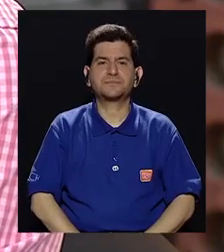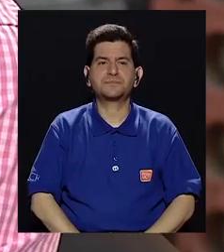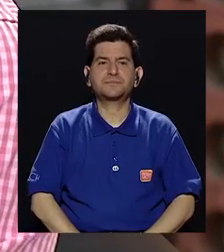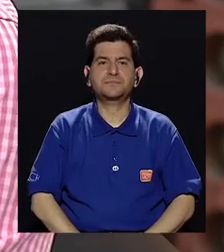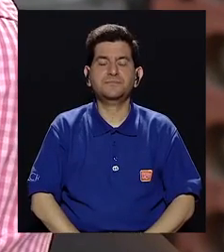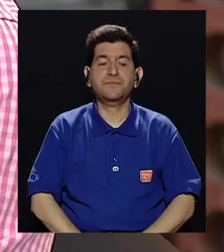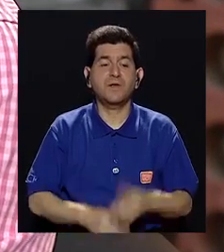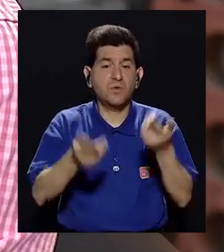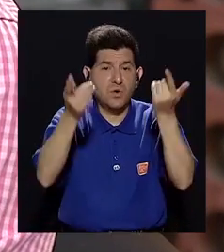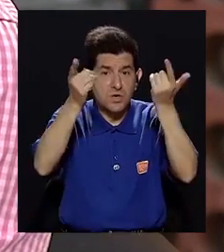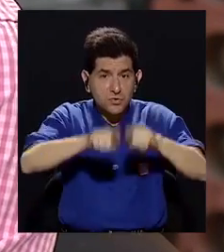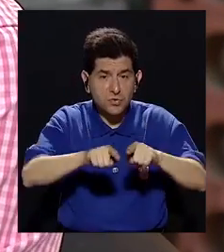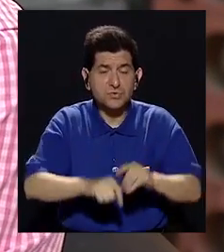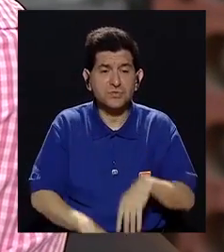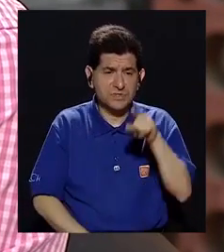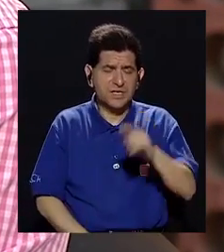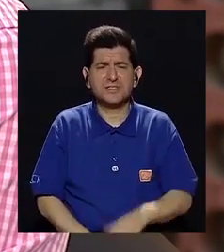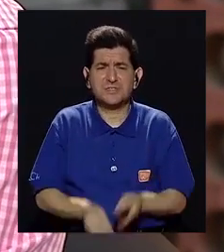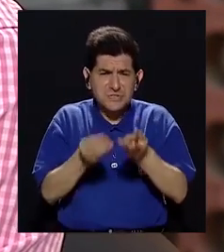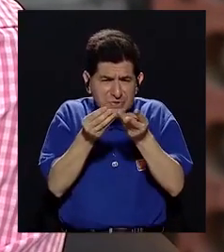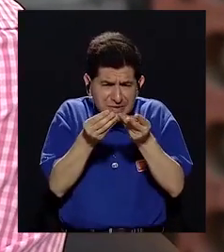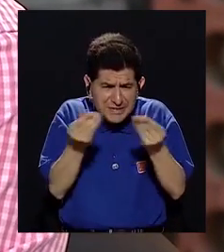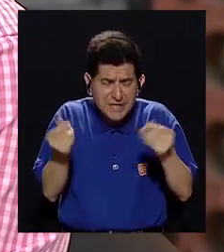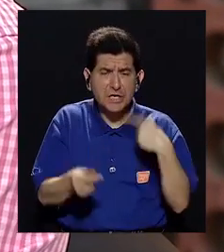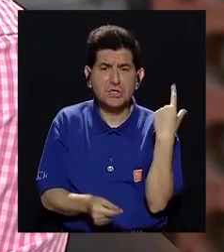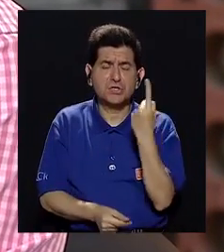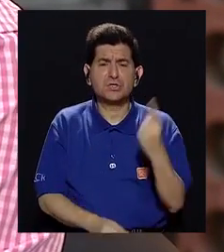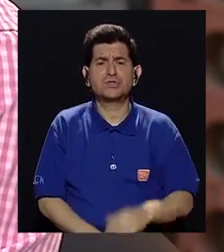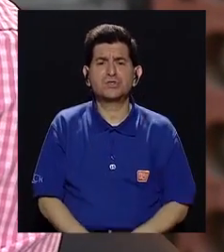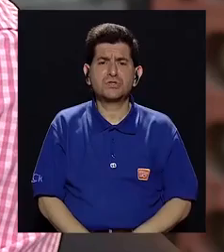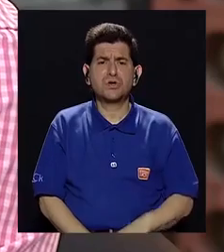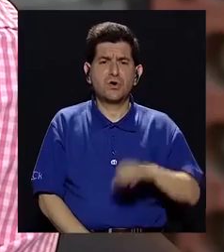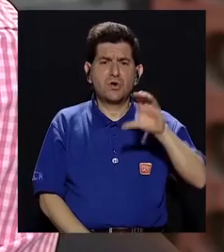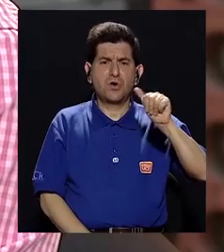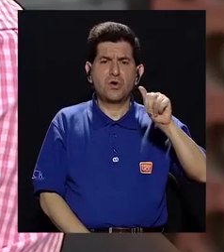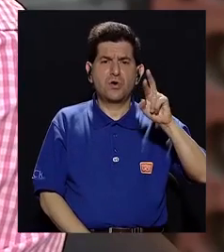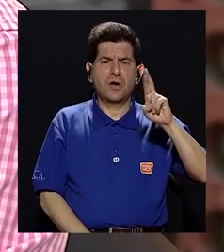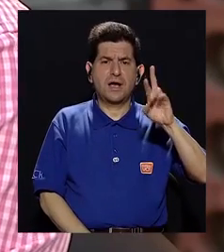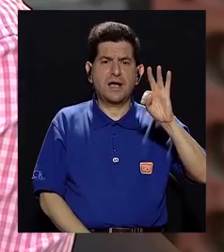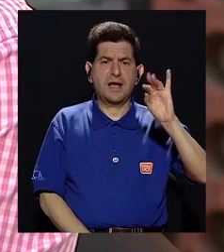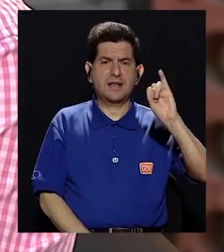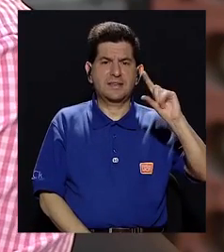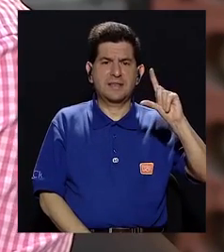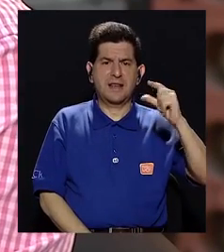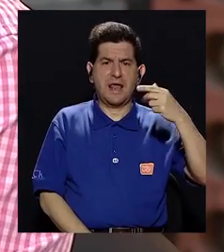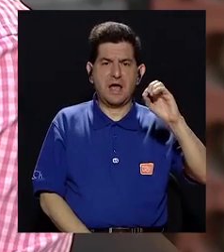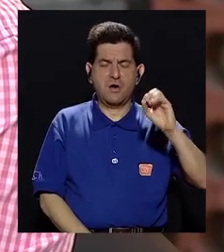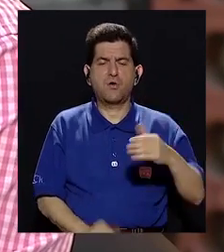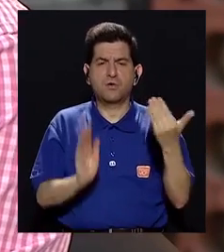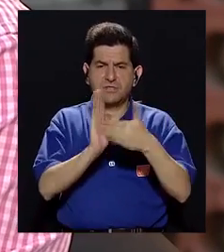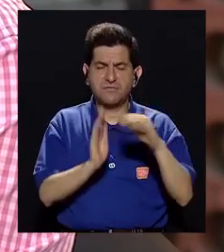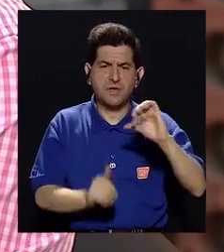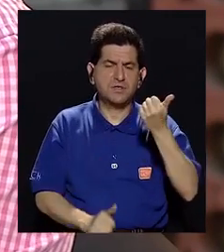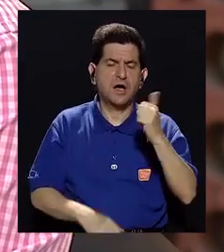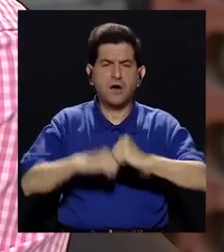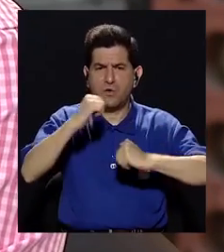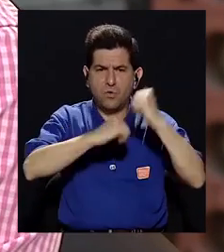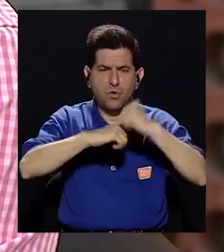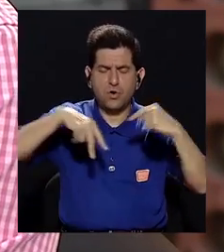cuando ocurre este desgaste, solo el cartílago se ve afectado o otras estructuras de la rodilla